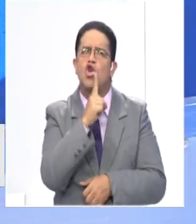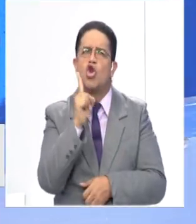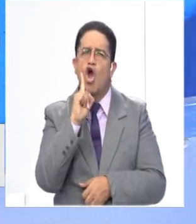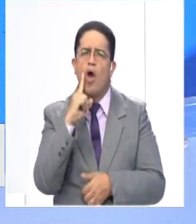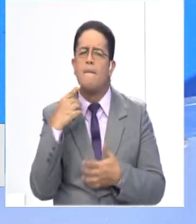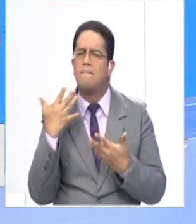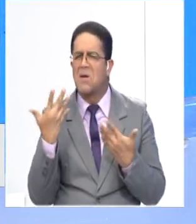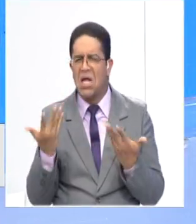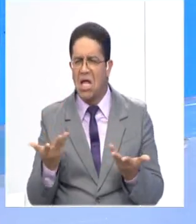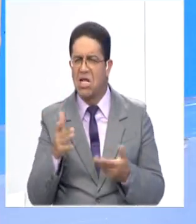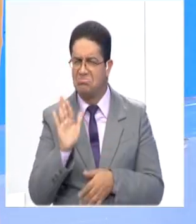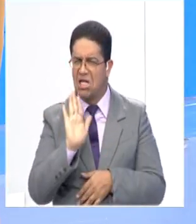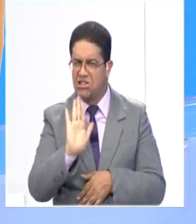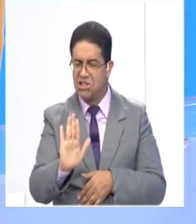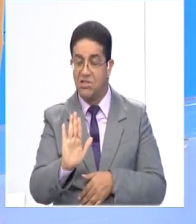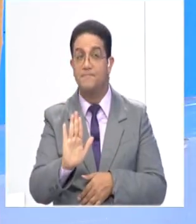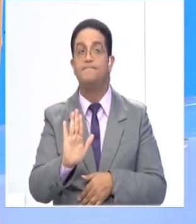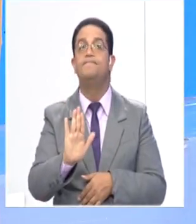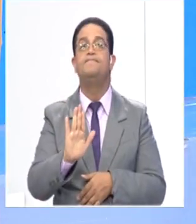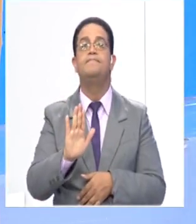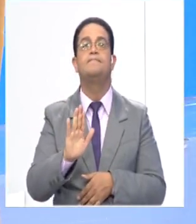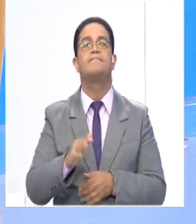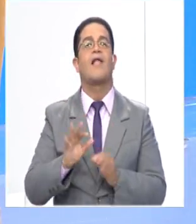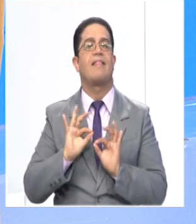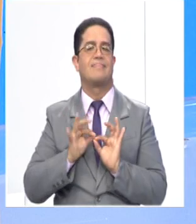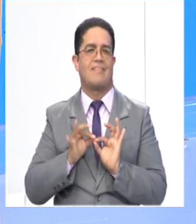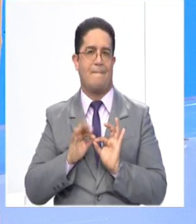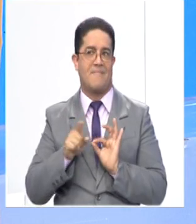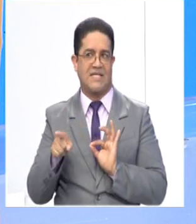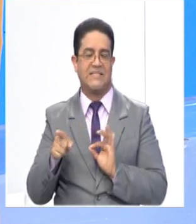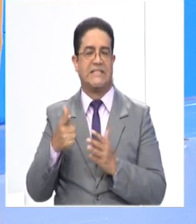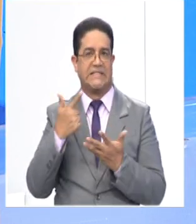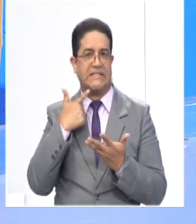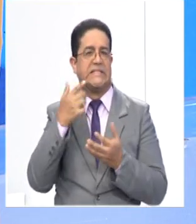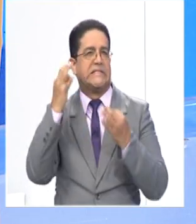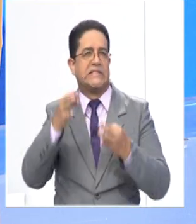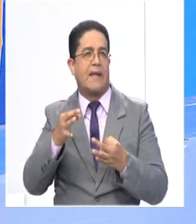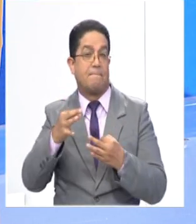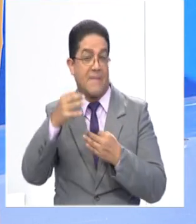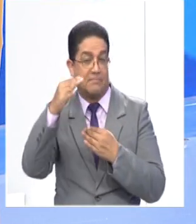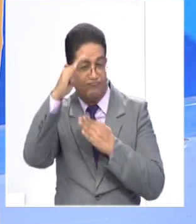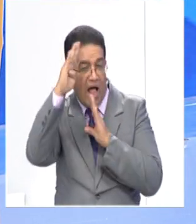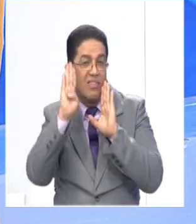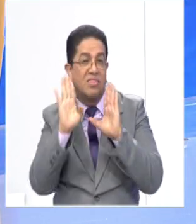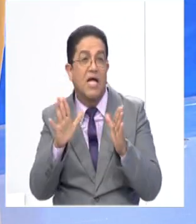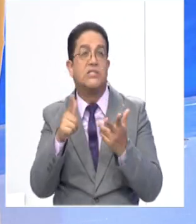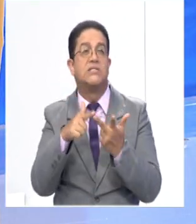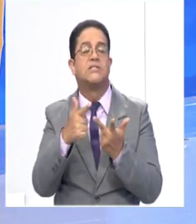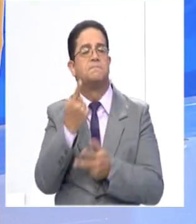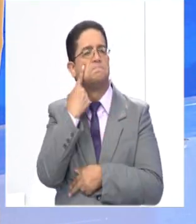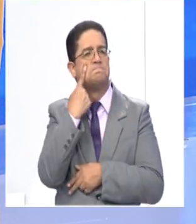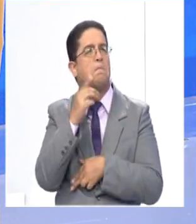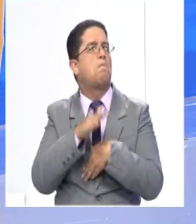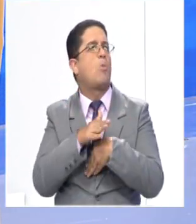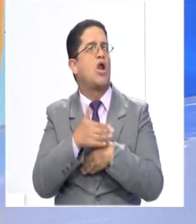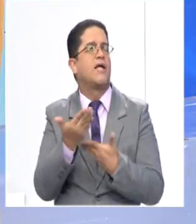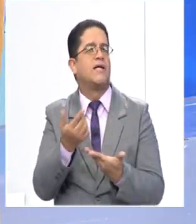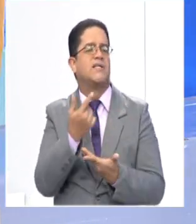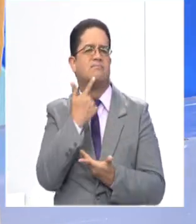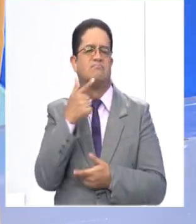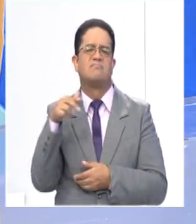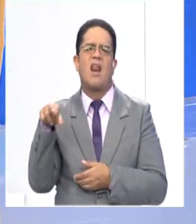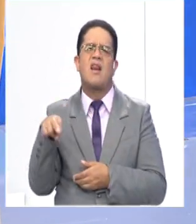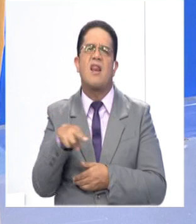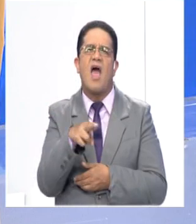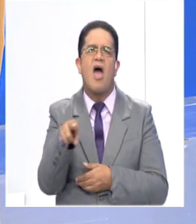Y nuestro intérprete, que Joshua siempre está súper atento a todo lo que vamos haciendo, le llamó la atención porque vio roedores en lo